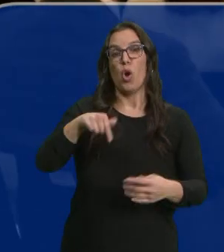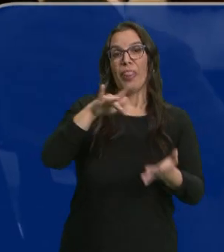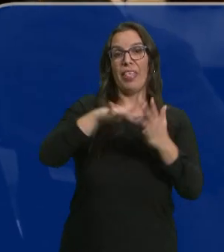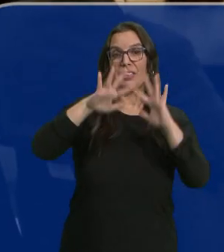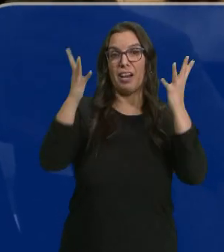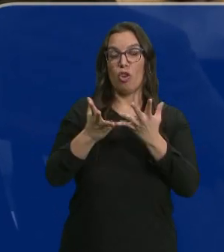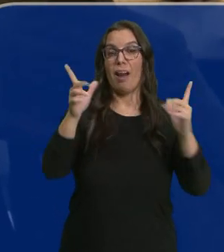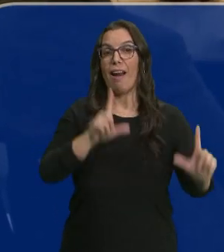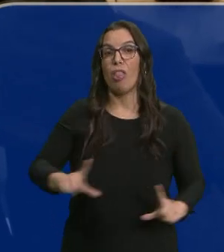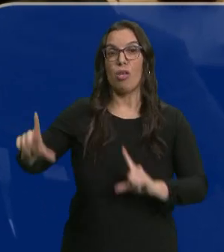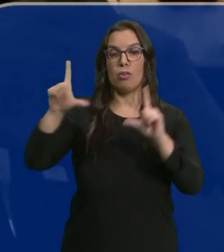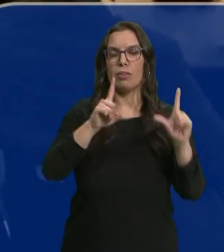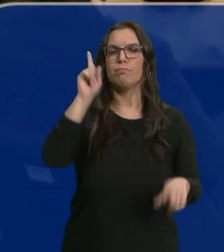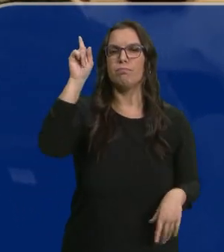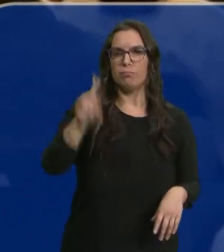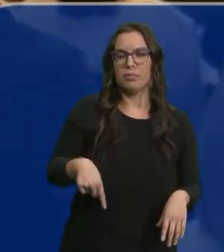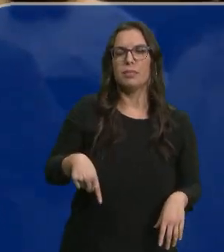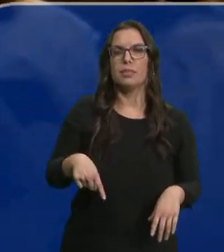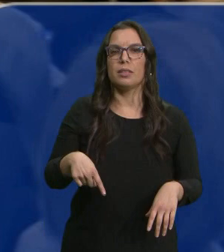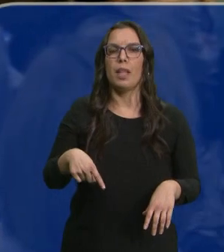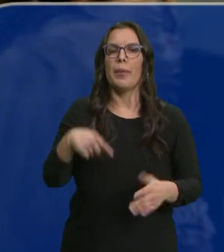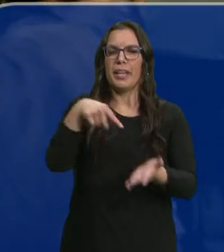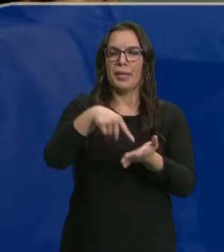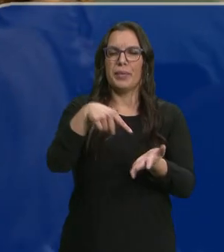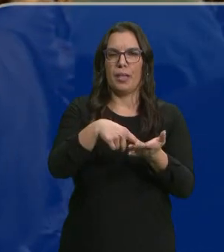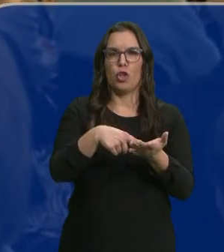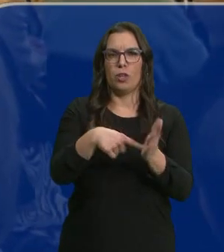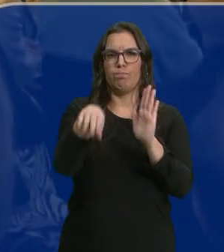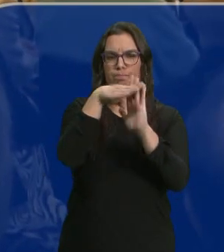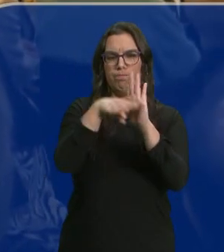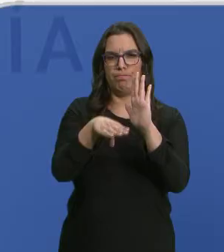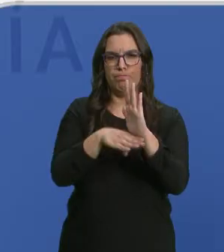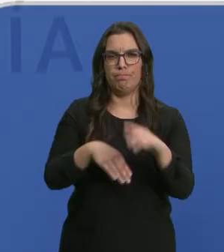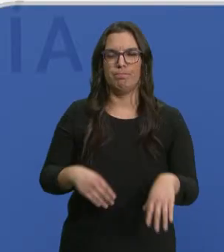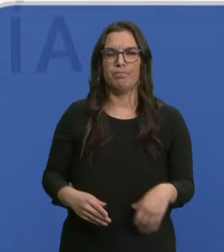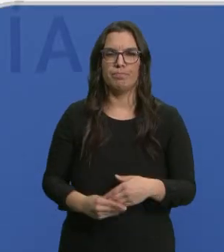Radiología en el que también se han hecho reivindicaciones.